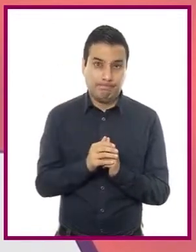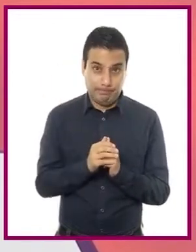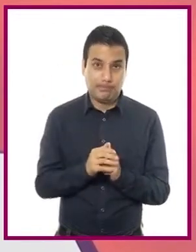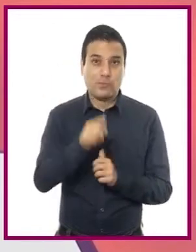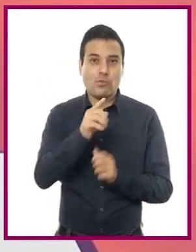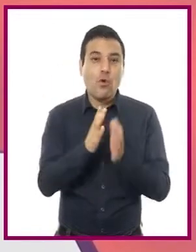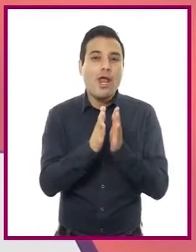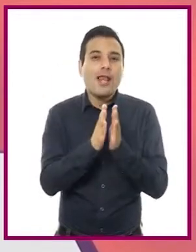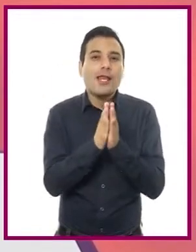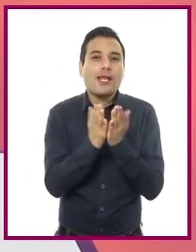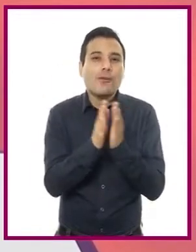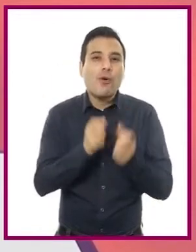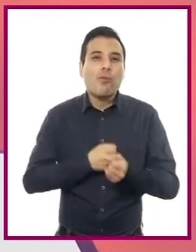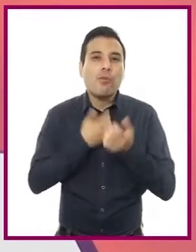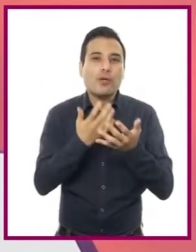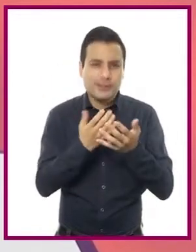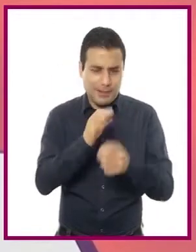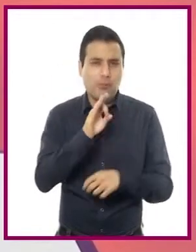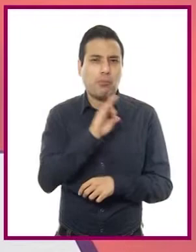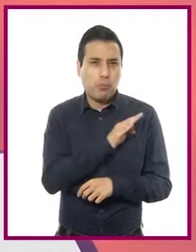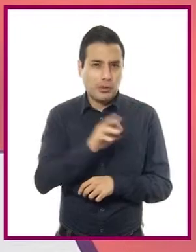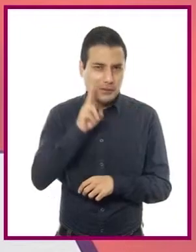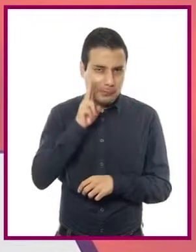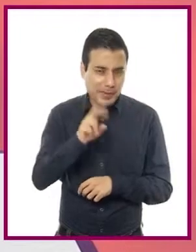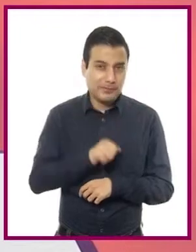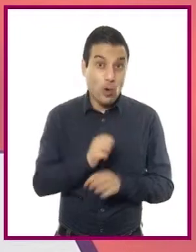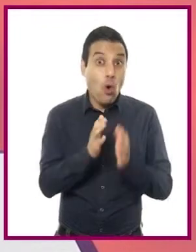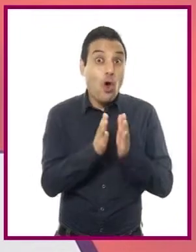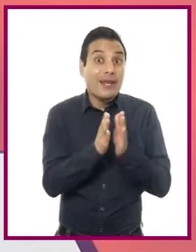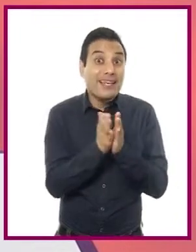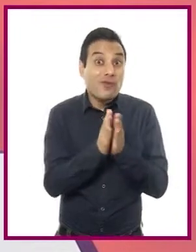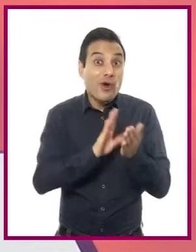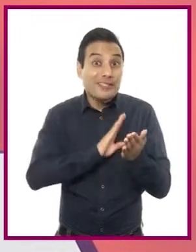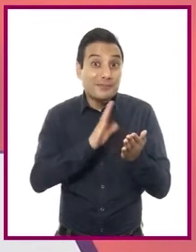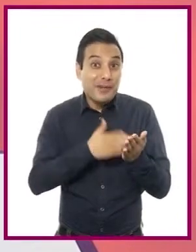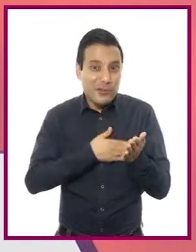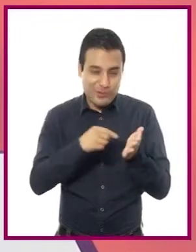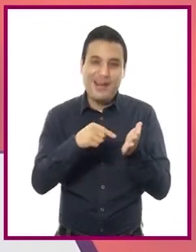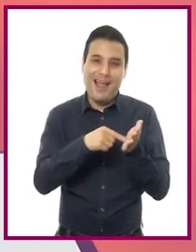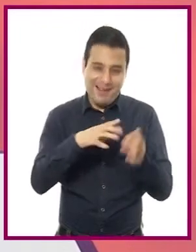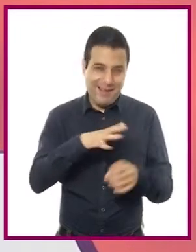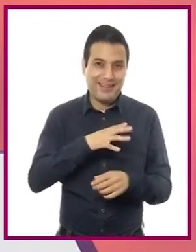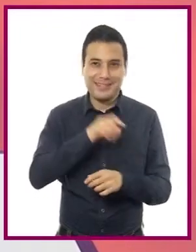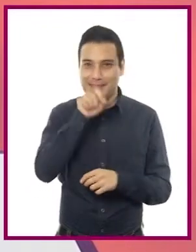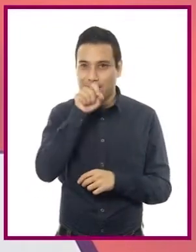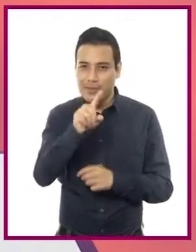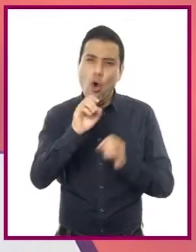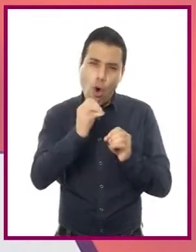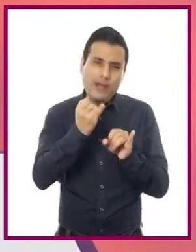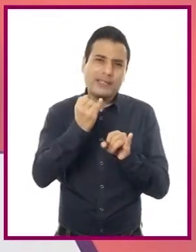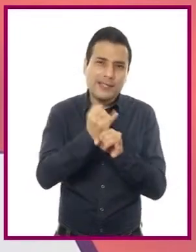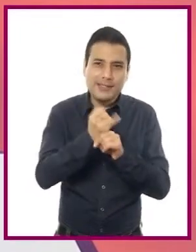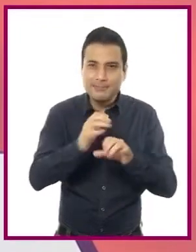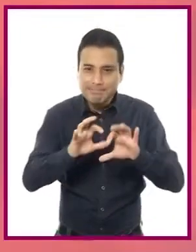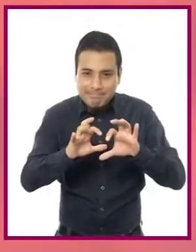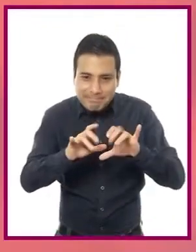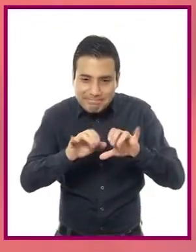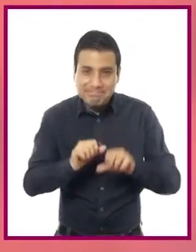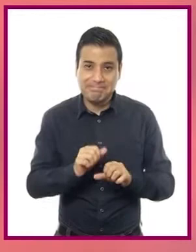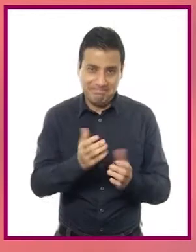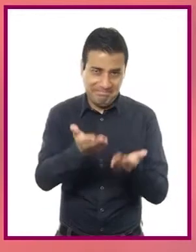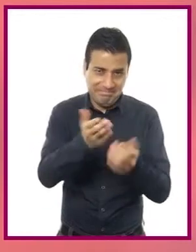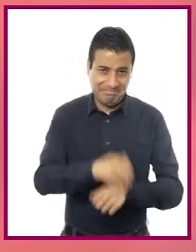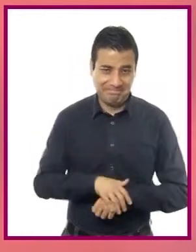libro sobre poesía, su libro de texto de lengua materna o sitios web para que puedan explorar poemas y